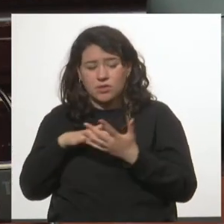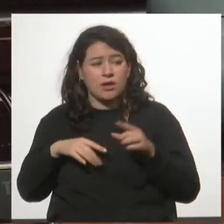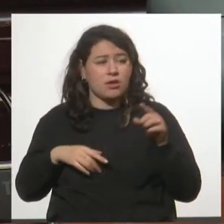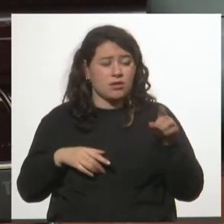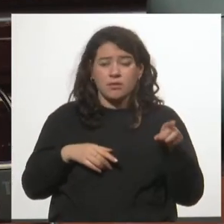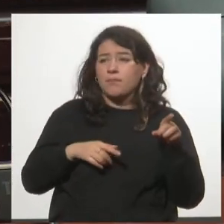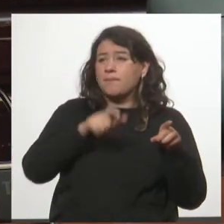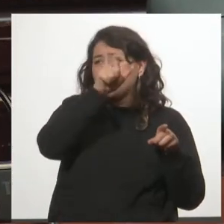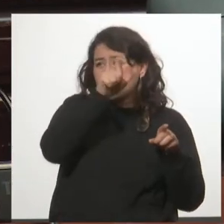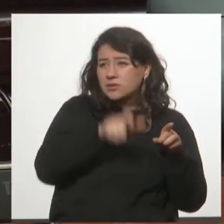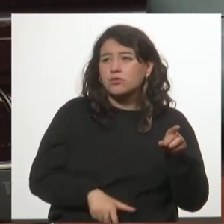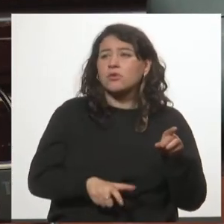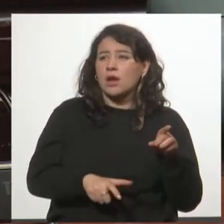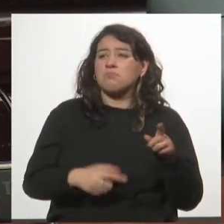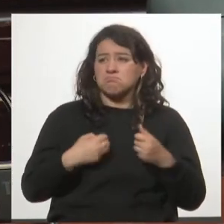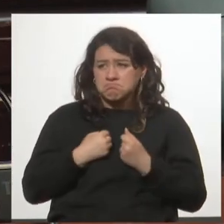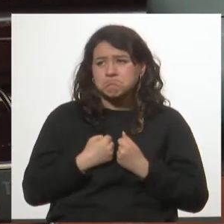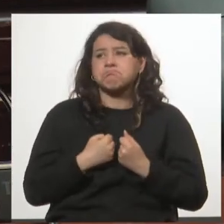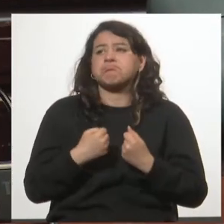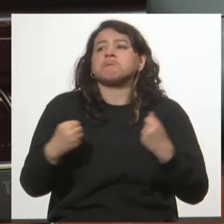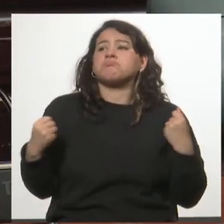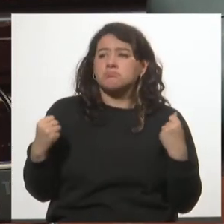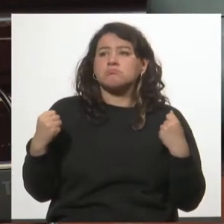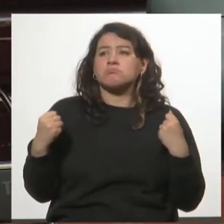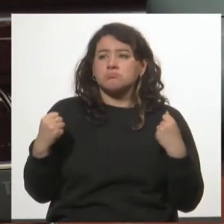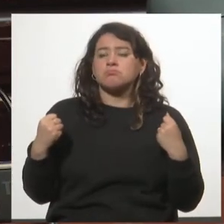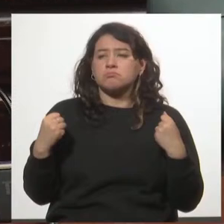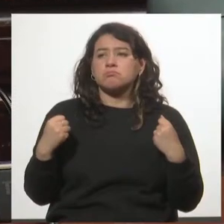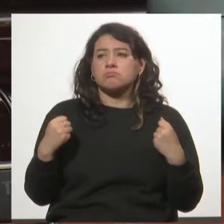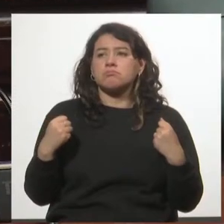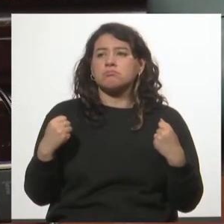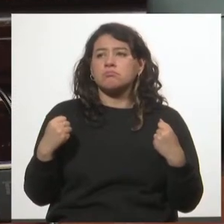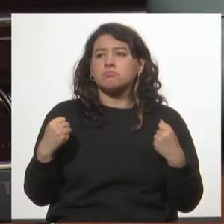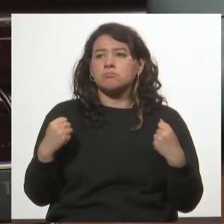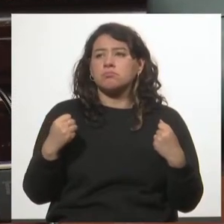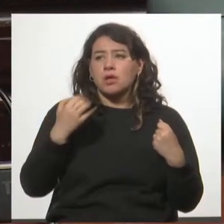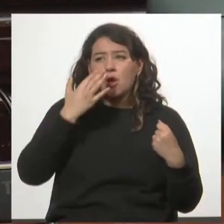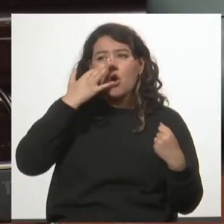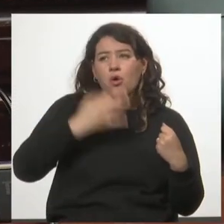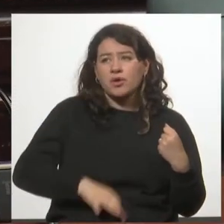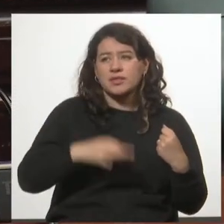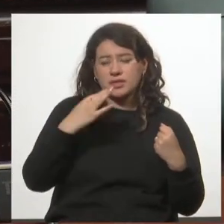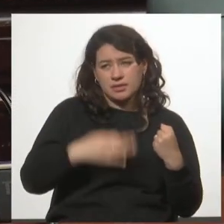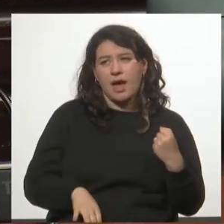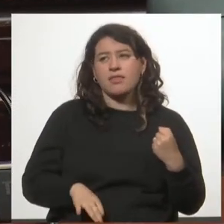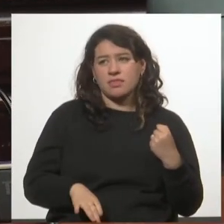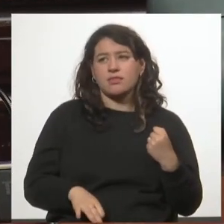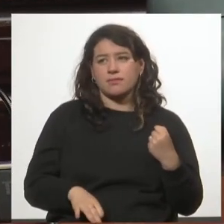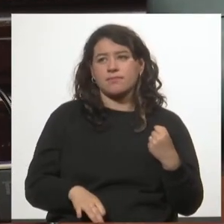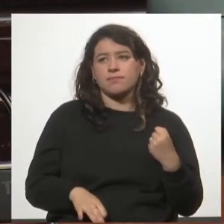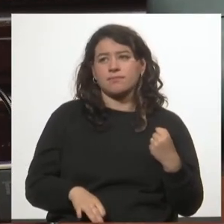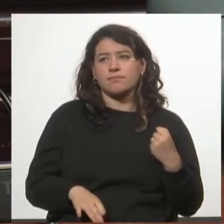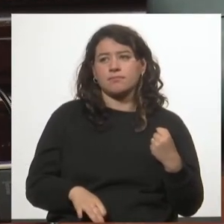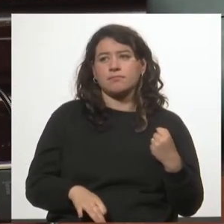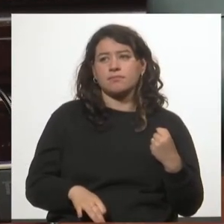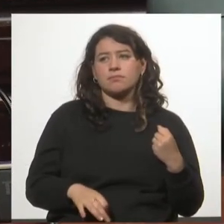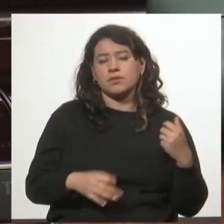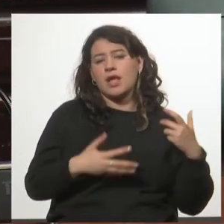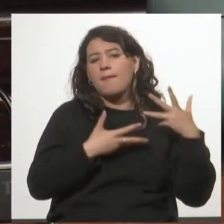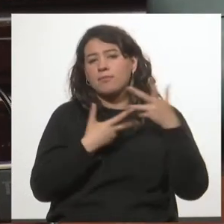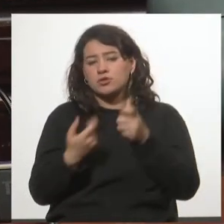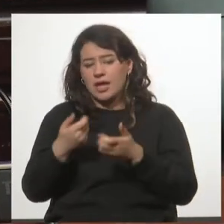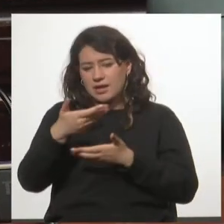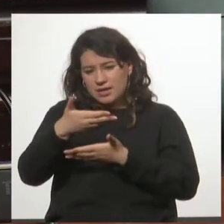el coraje o al menos la determinación o la honestidad de acompañar ese